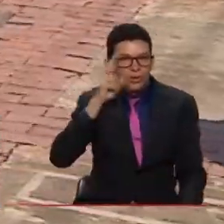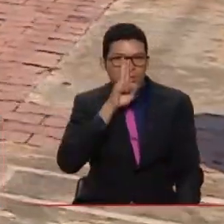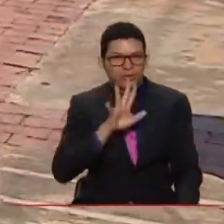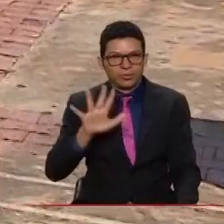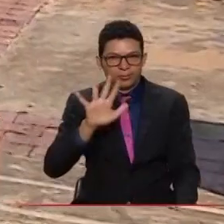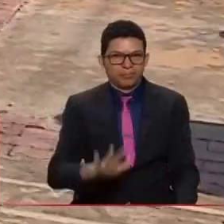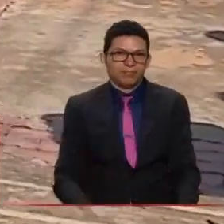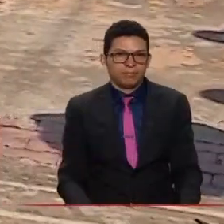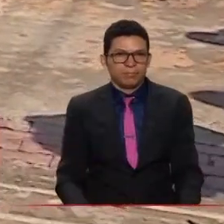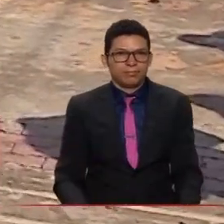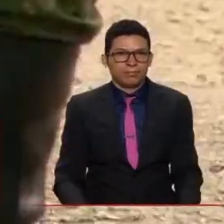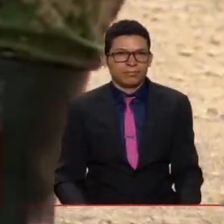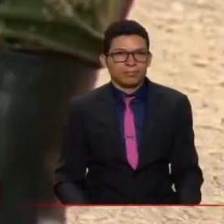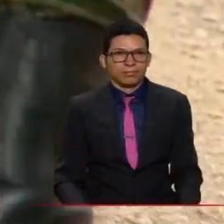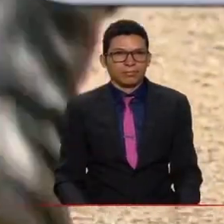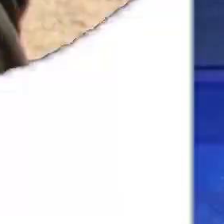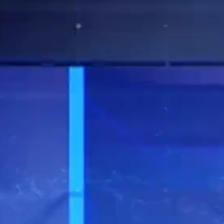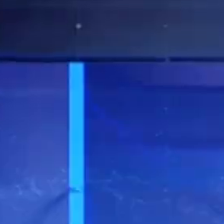nacional.